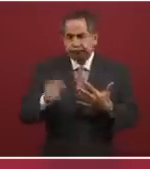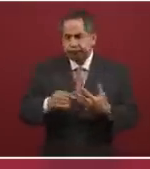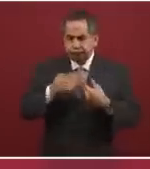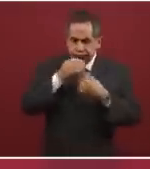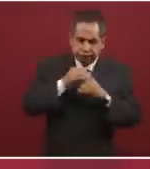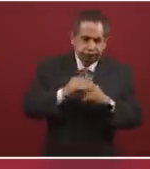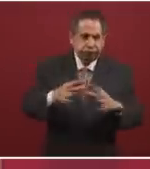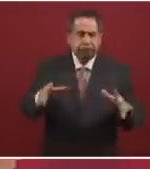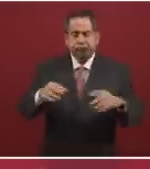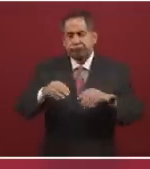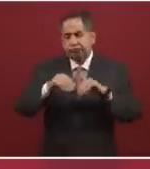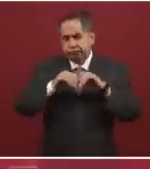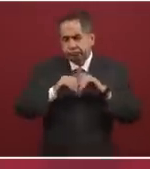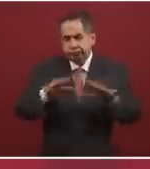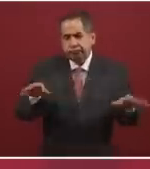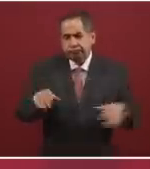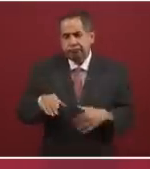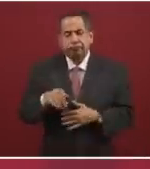para que